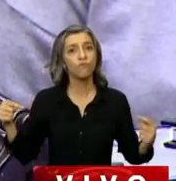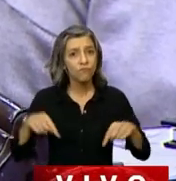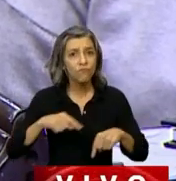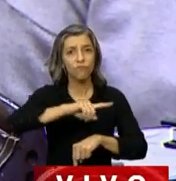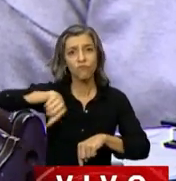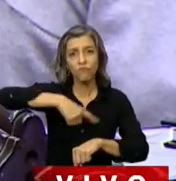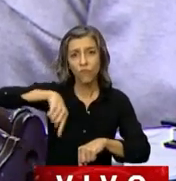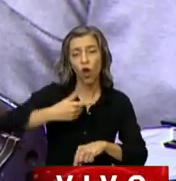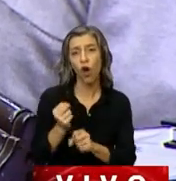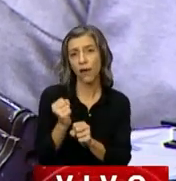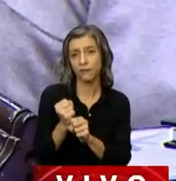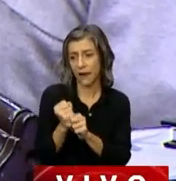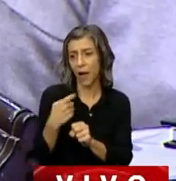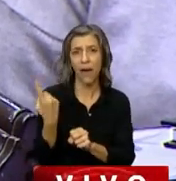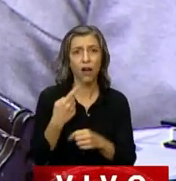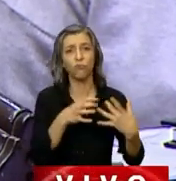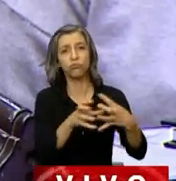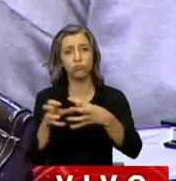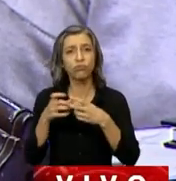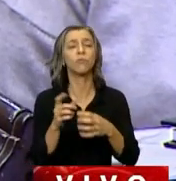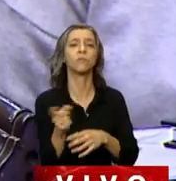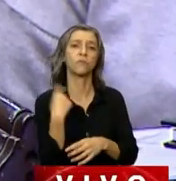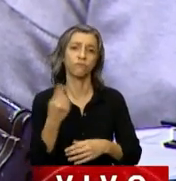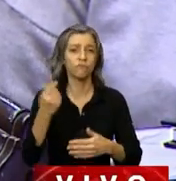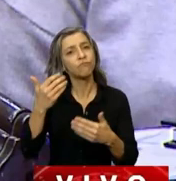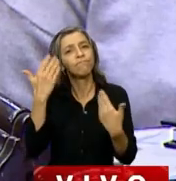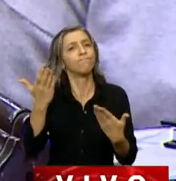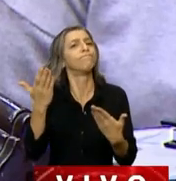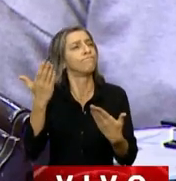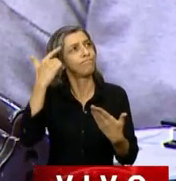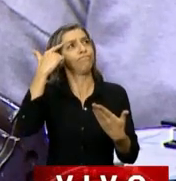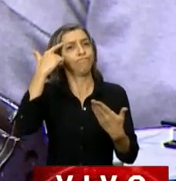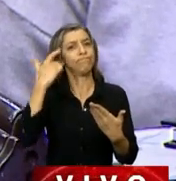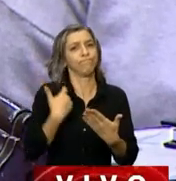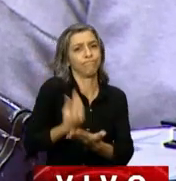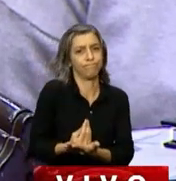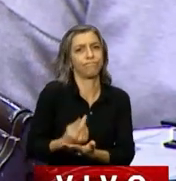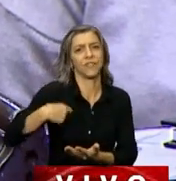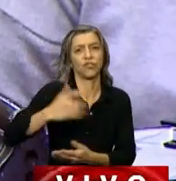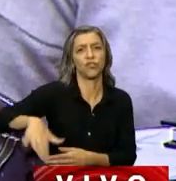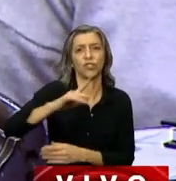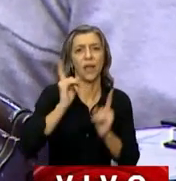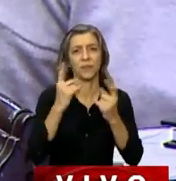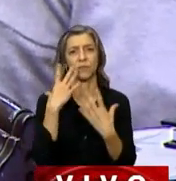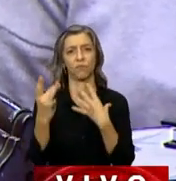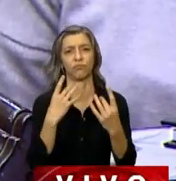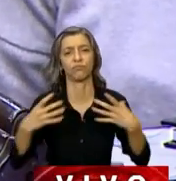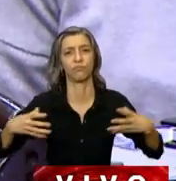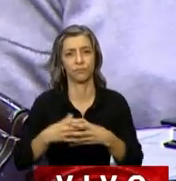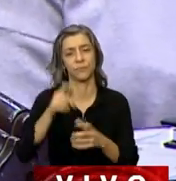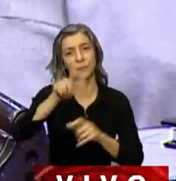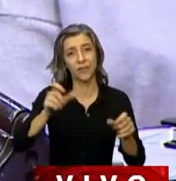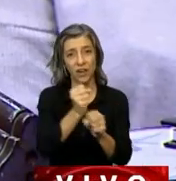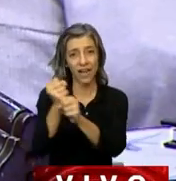horas trabajando y debatiendo, pero debemos honrar el compromiso asumido con la sociedad y con los trabajadores de la